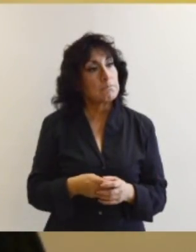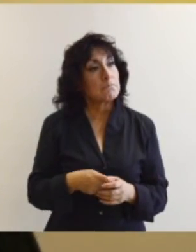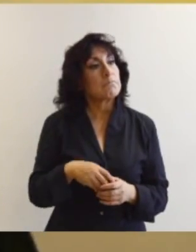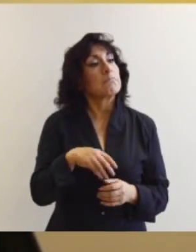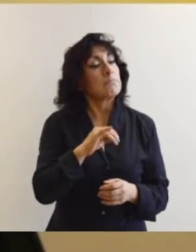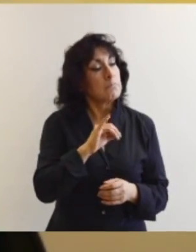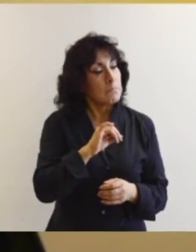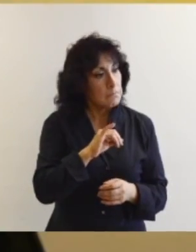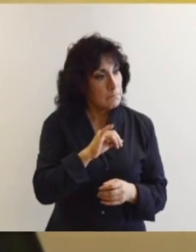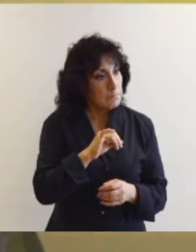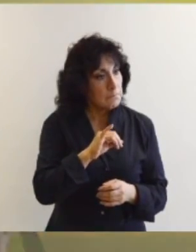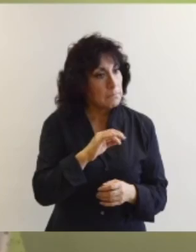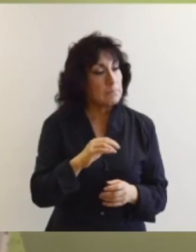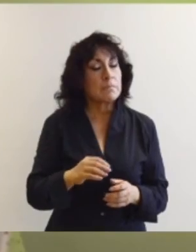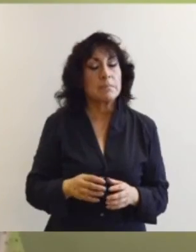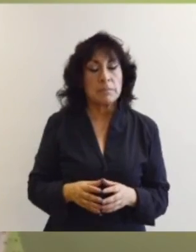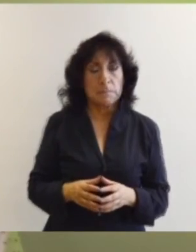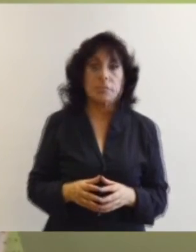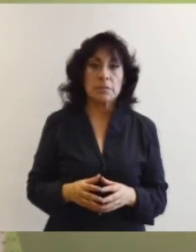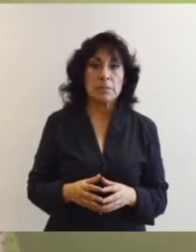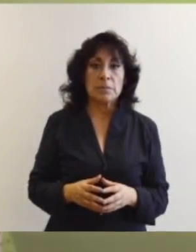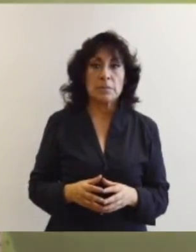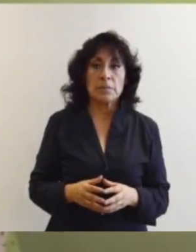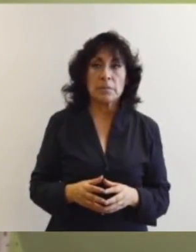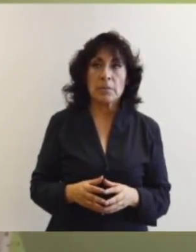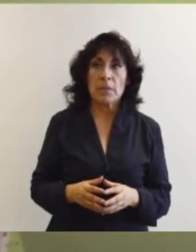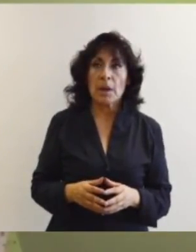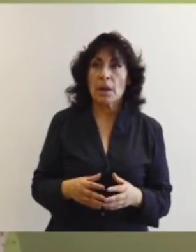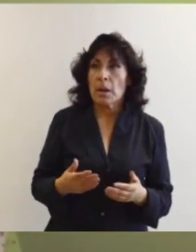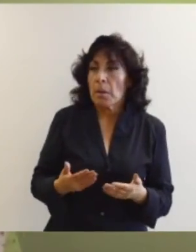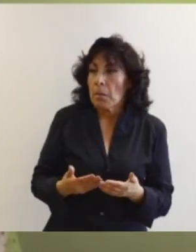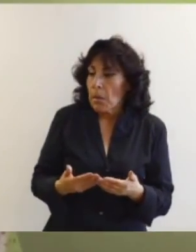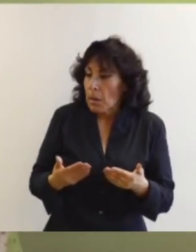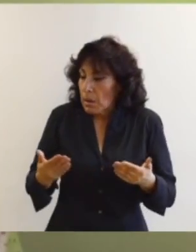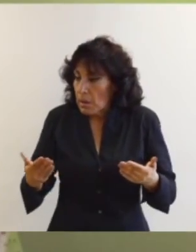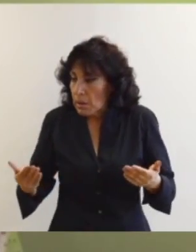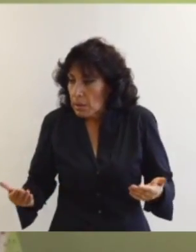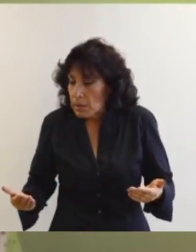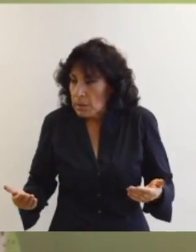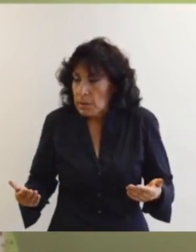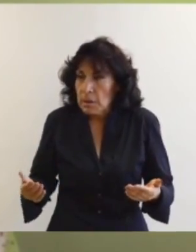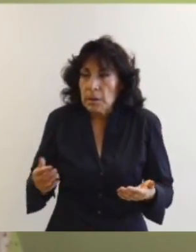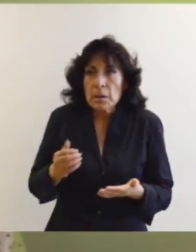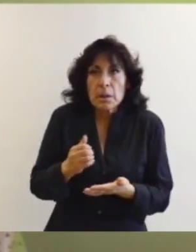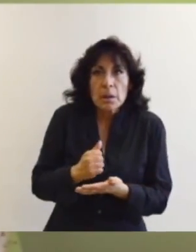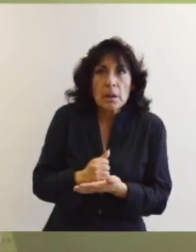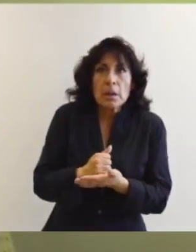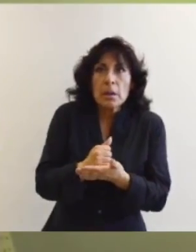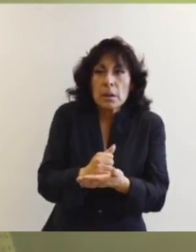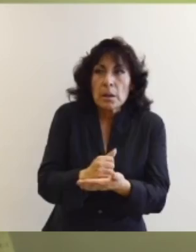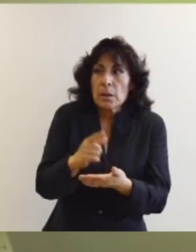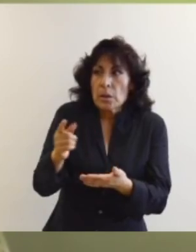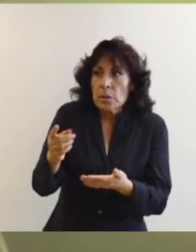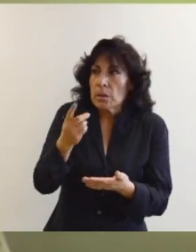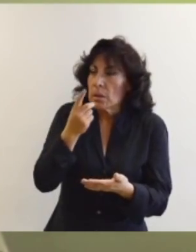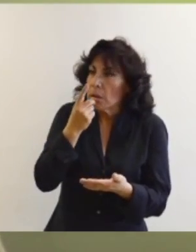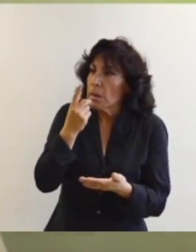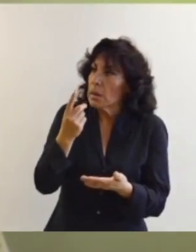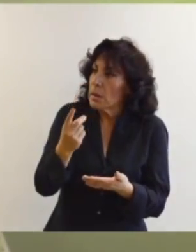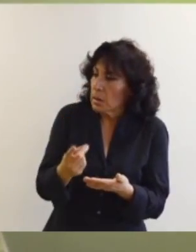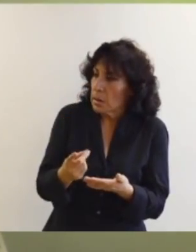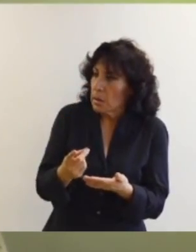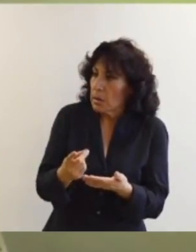Así es. En servicio del presente, hace un momento dijo usted que le